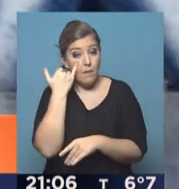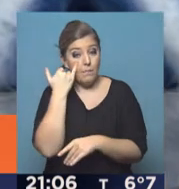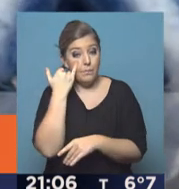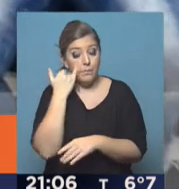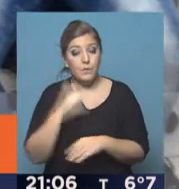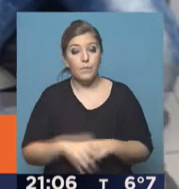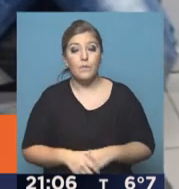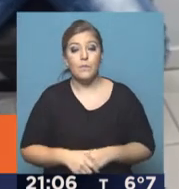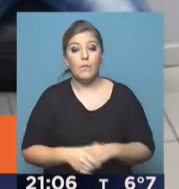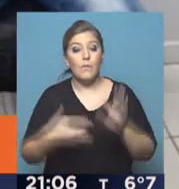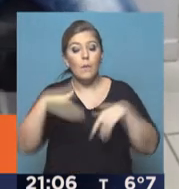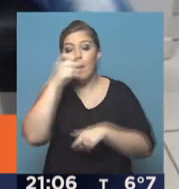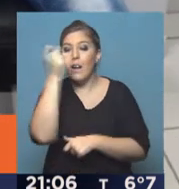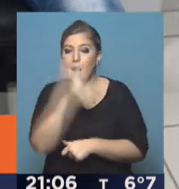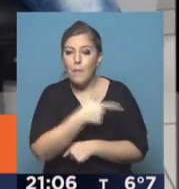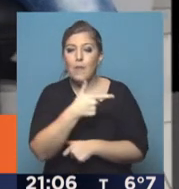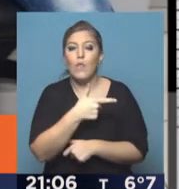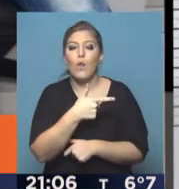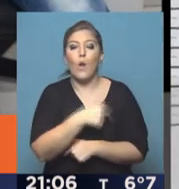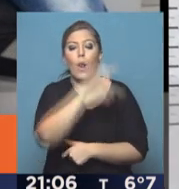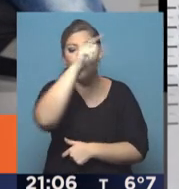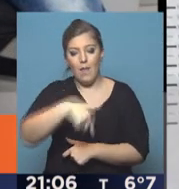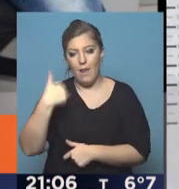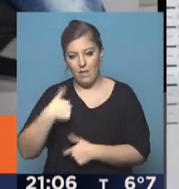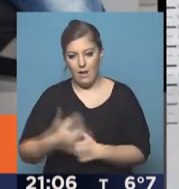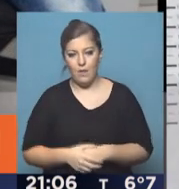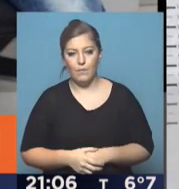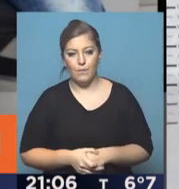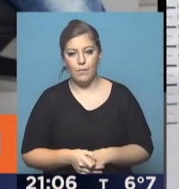mucho más rápido la venida de nuestro país